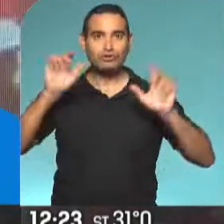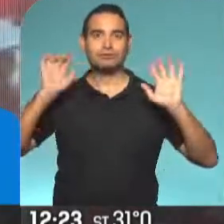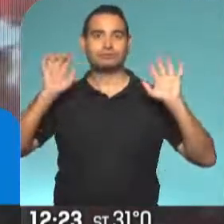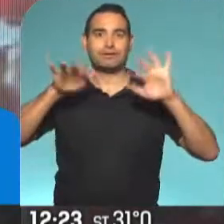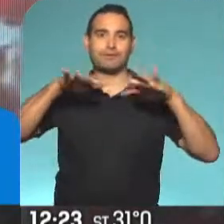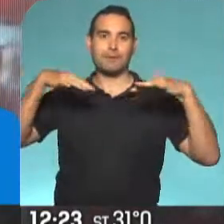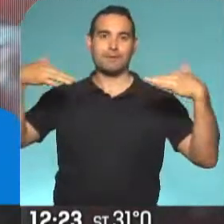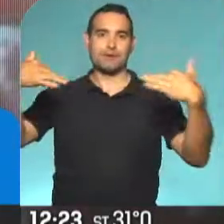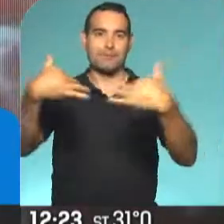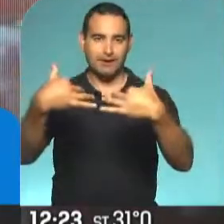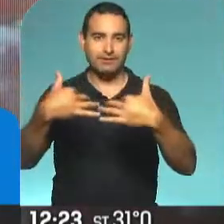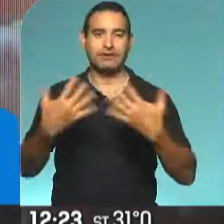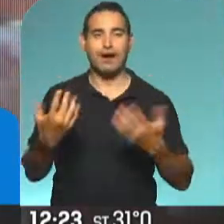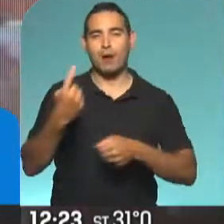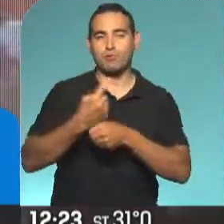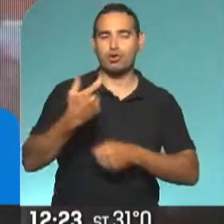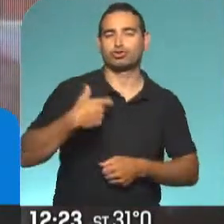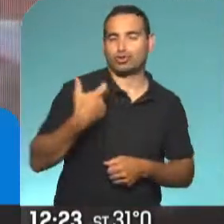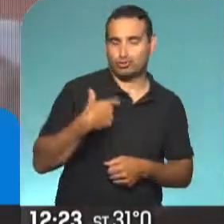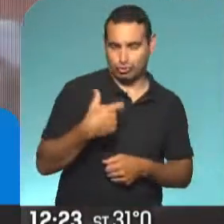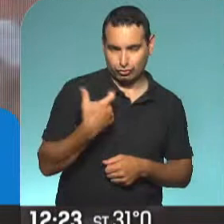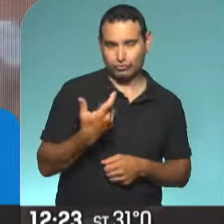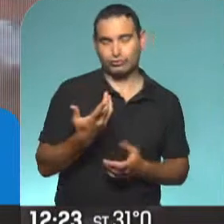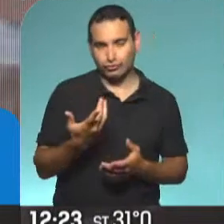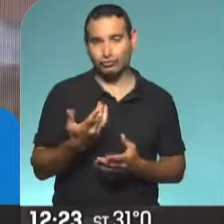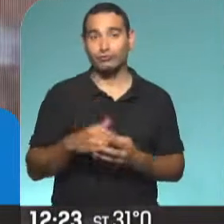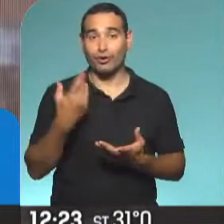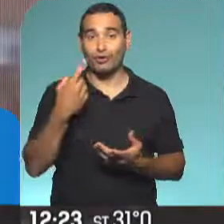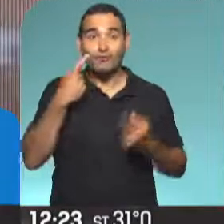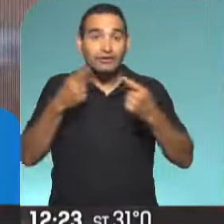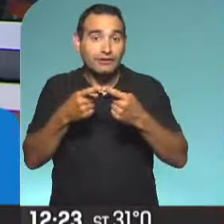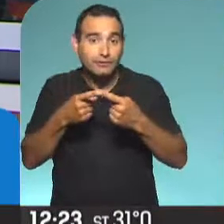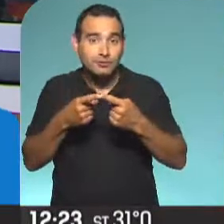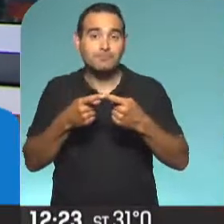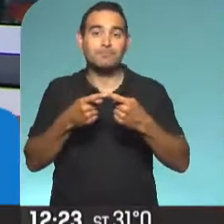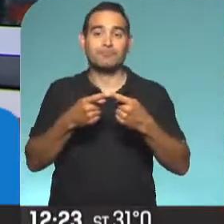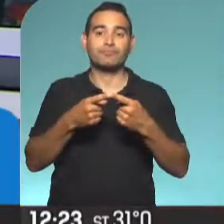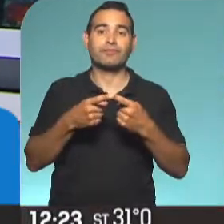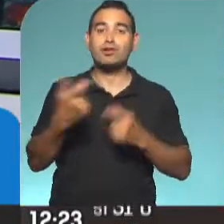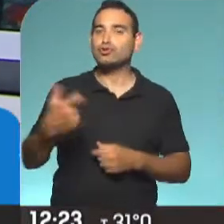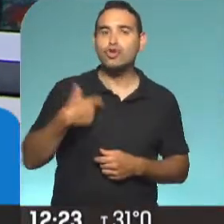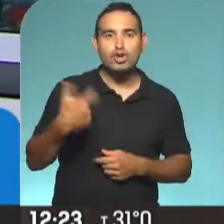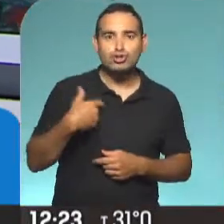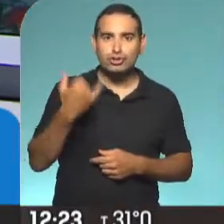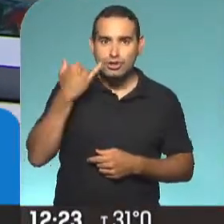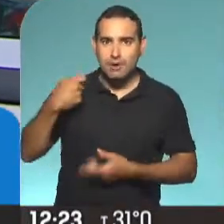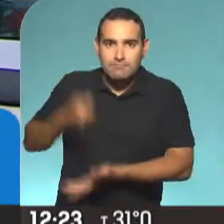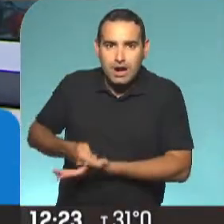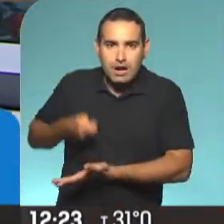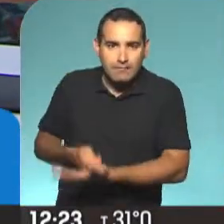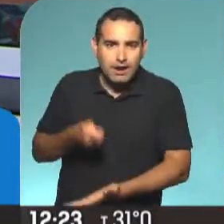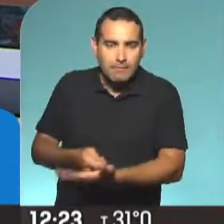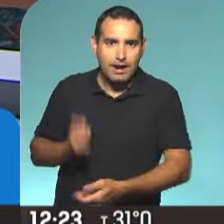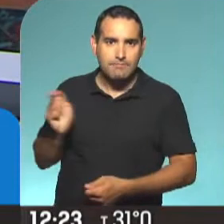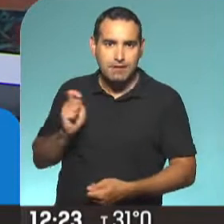cancha. Obviamente primero serán los socios, los abonados, ¿sí? Pero la idea es que ese socio que viene pagando y